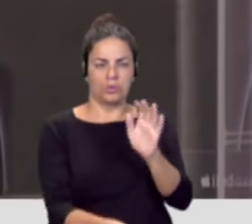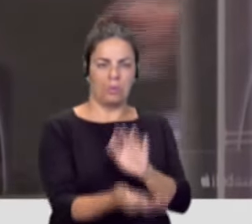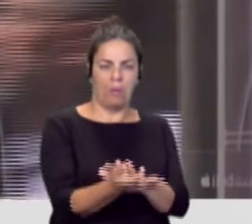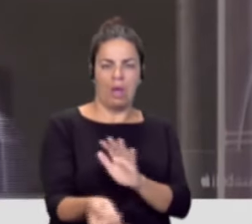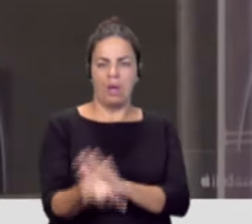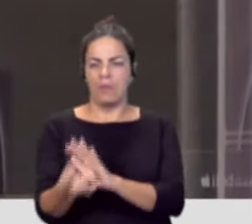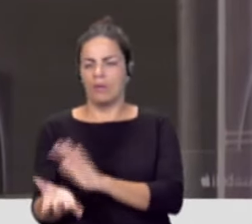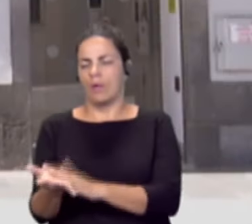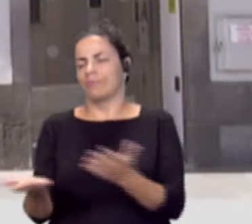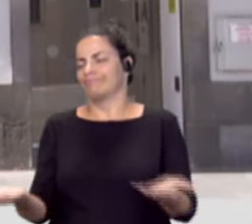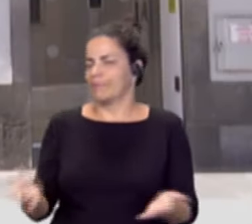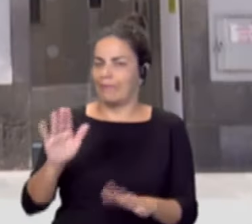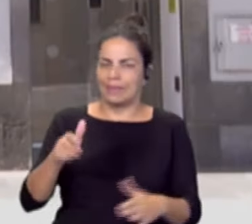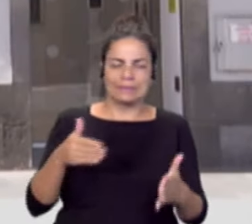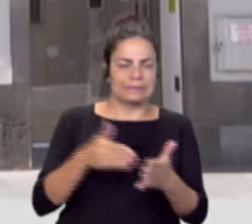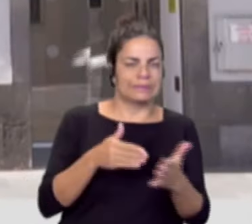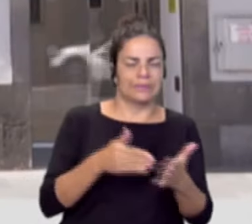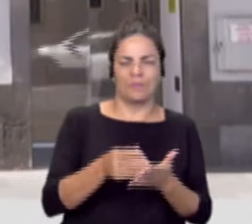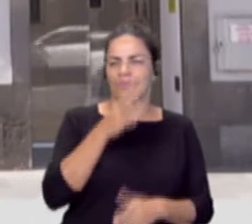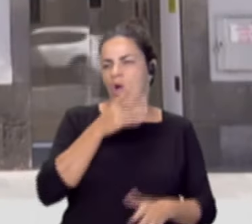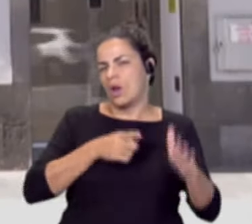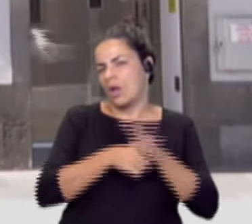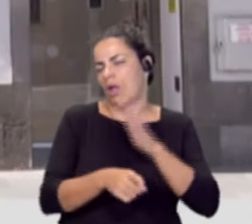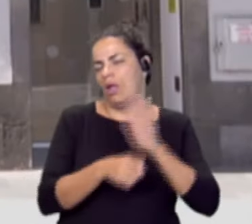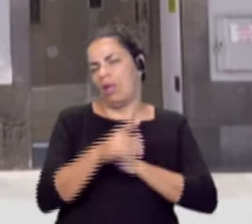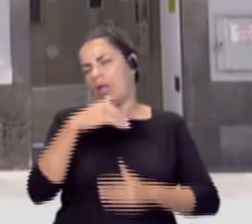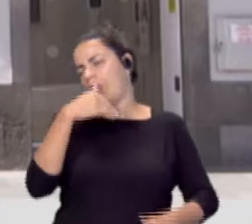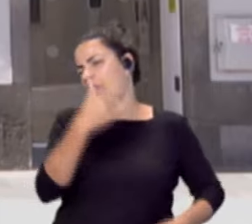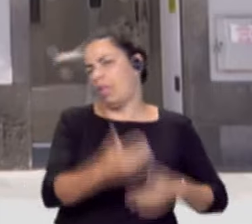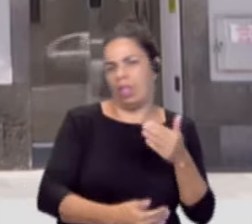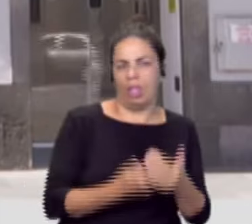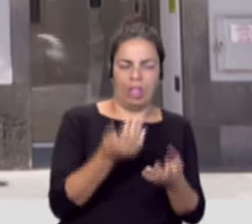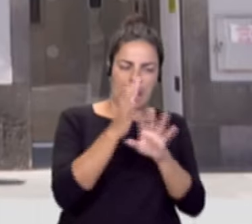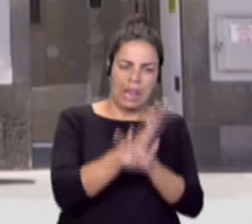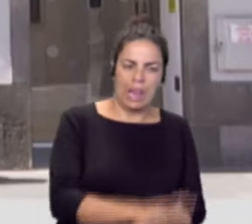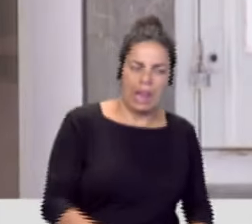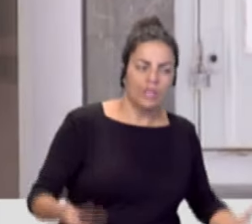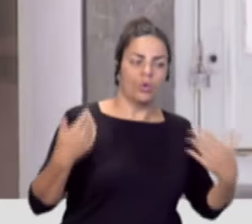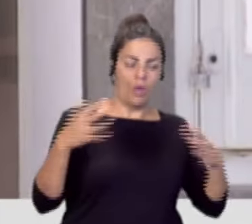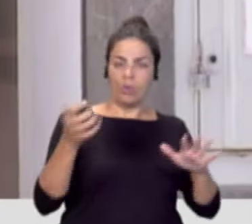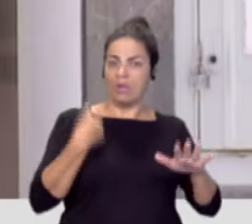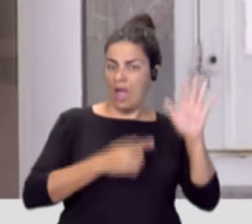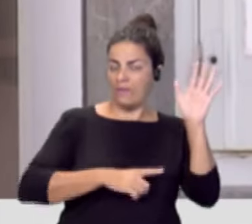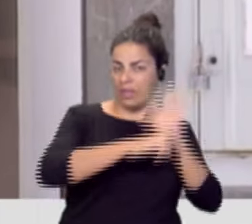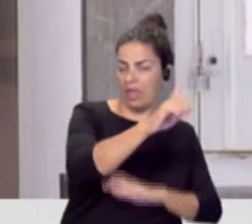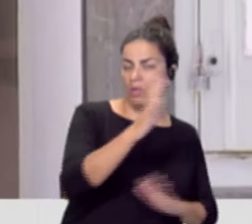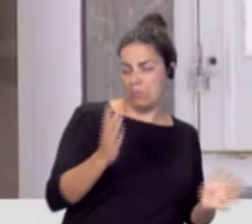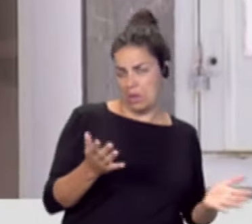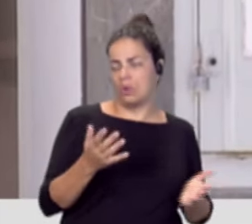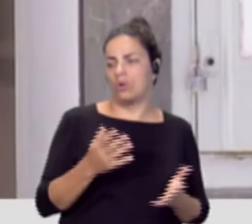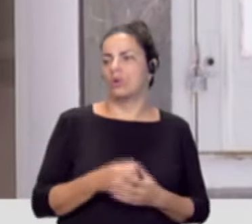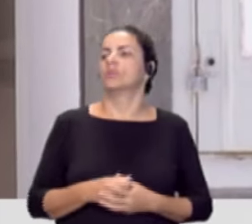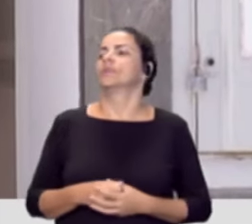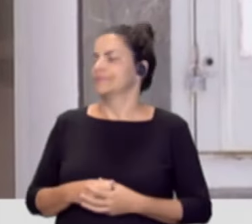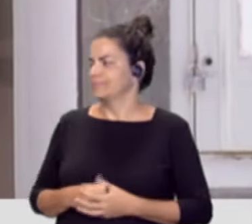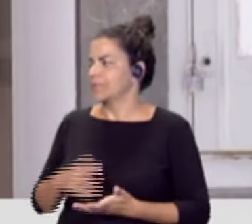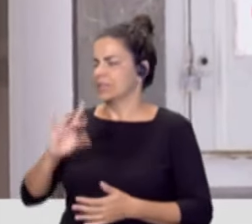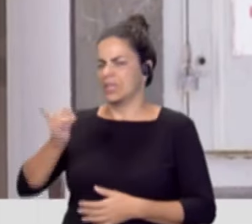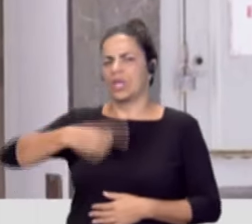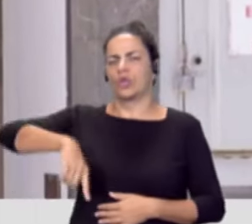la burocracia, esos trámites que ralentizan un poco y eso que se ha ido avanzando a este respecto. También ustedes llamaban la atención. Sí, nosotros lo que venimos